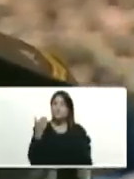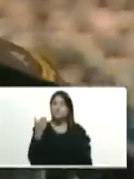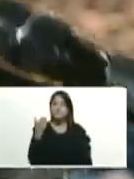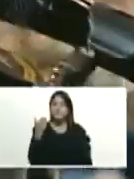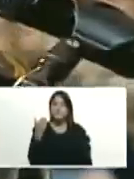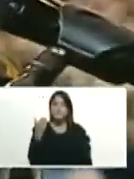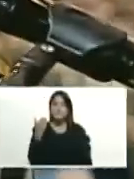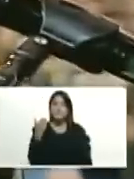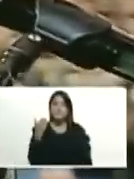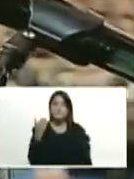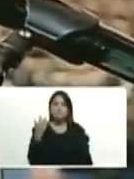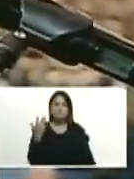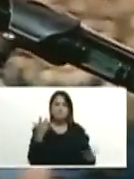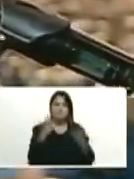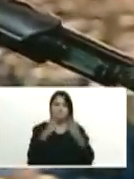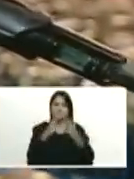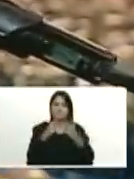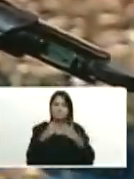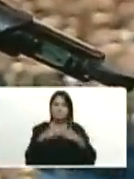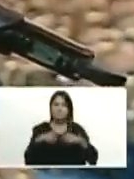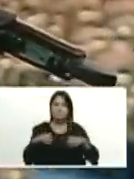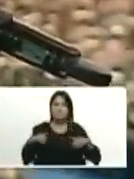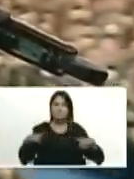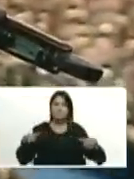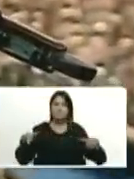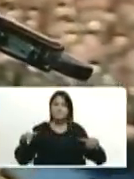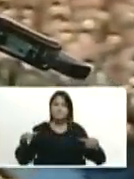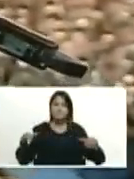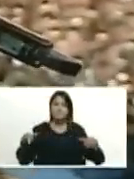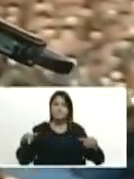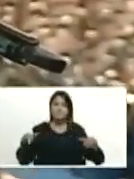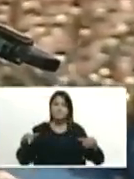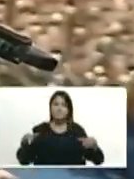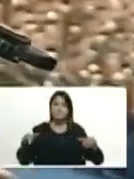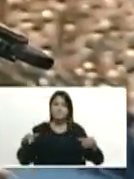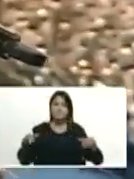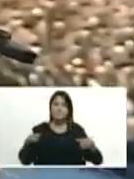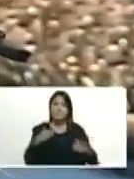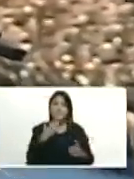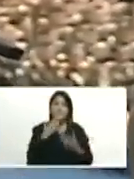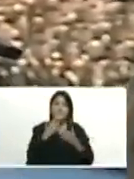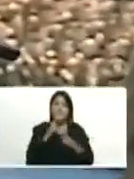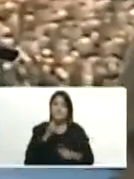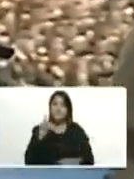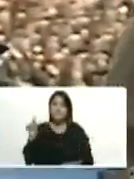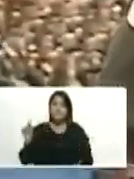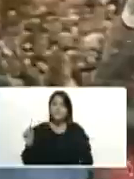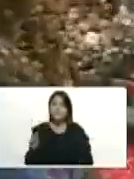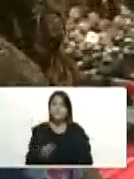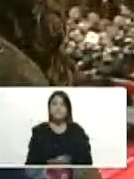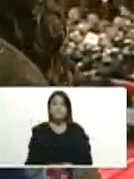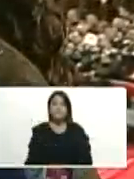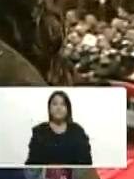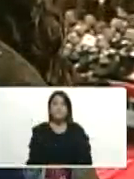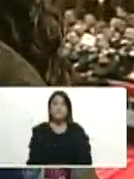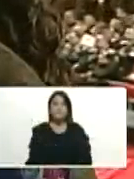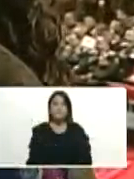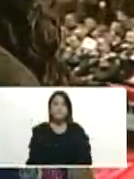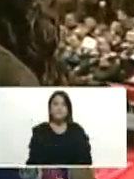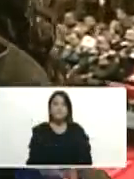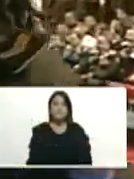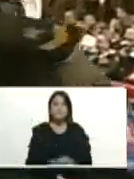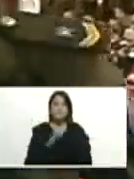se ha desmantelado cuatro campamentos. Comandante en jefe, permiso para retirarme. ¡A la